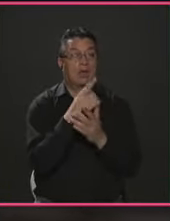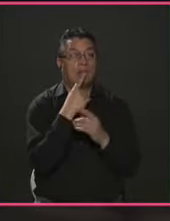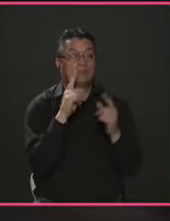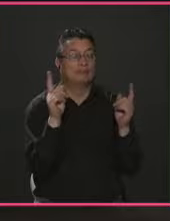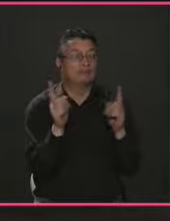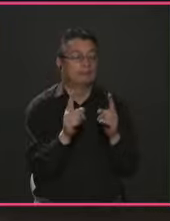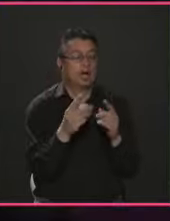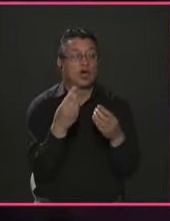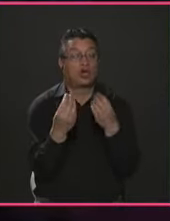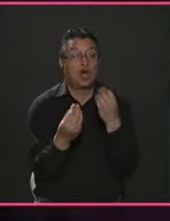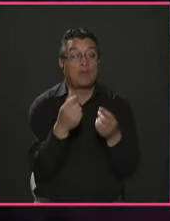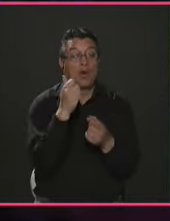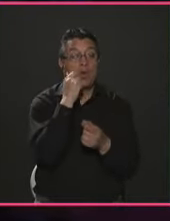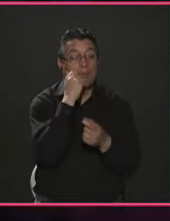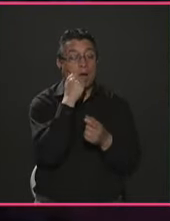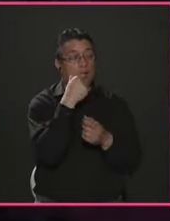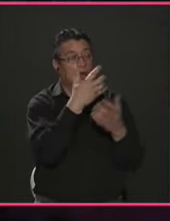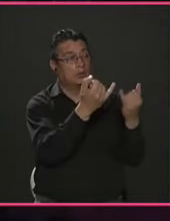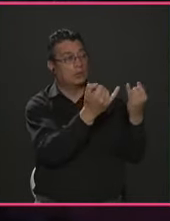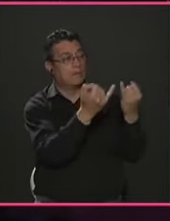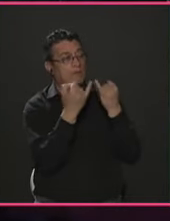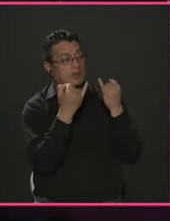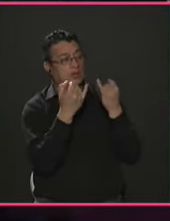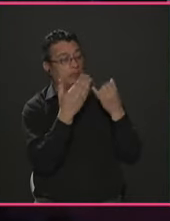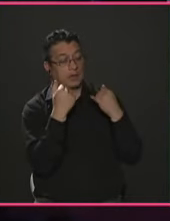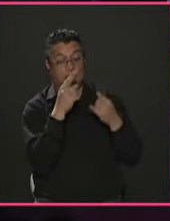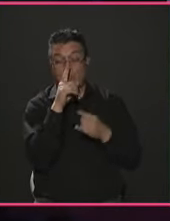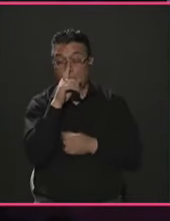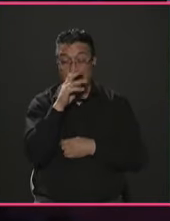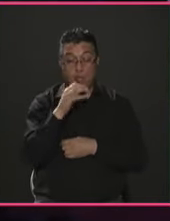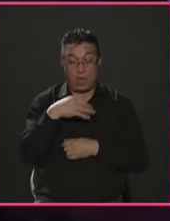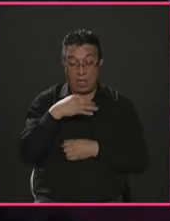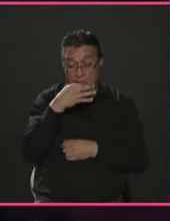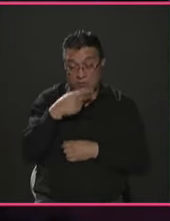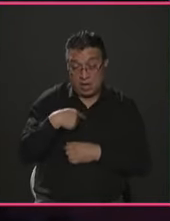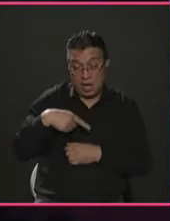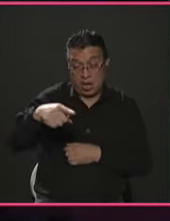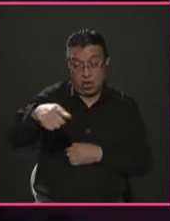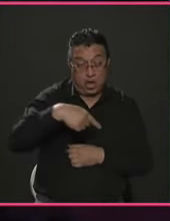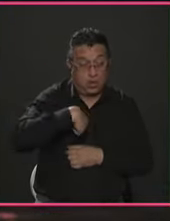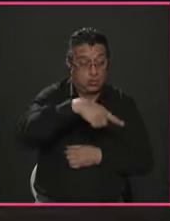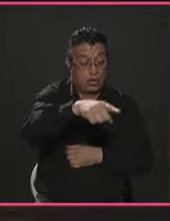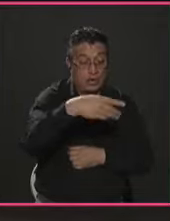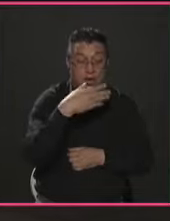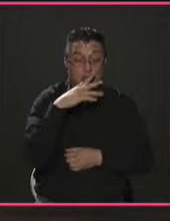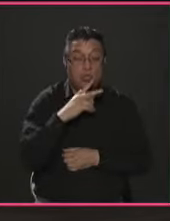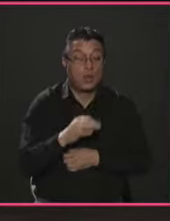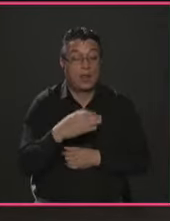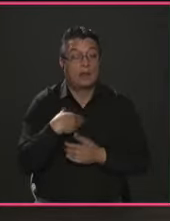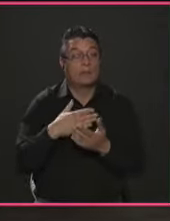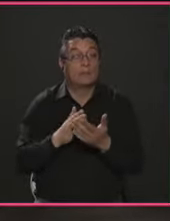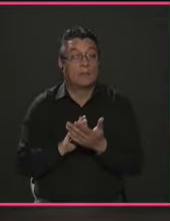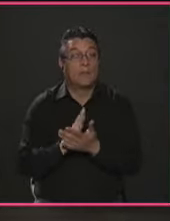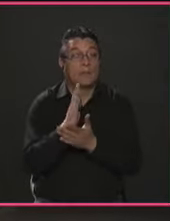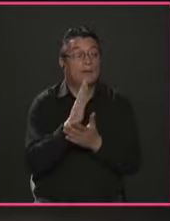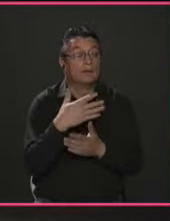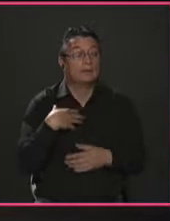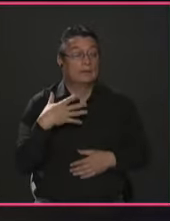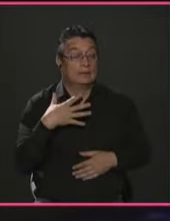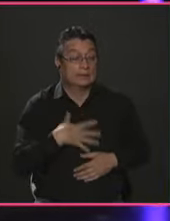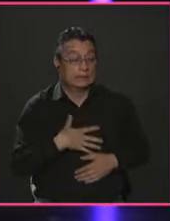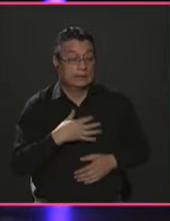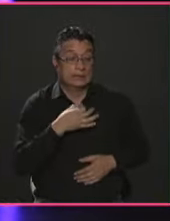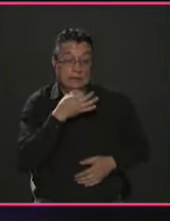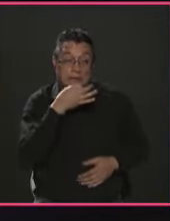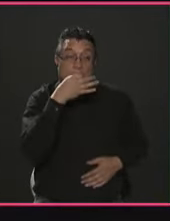procesamos el lenguaje los humanos y es exactamente lo mismo que estoy haciendo yo con ustedes en este momento partimos seguramente de una intención cierto